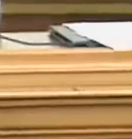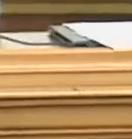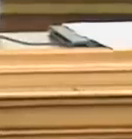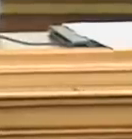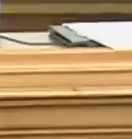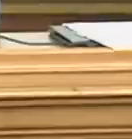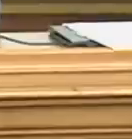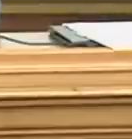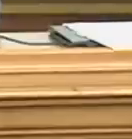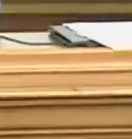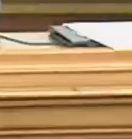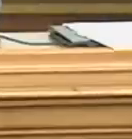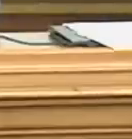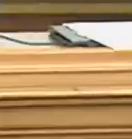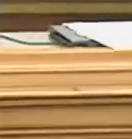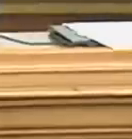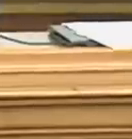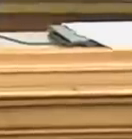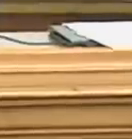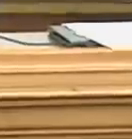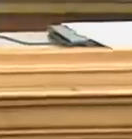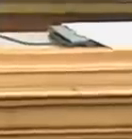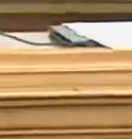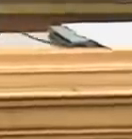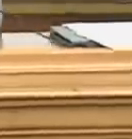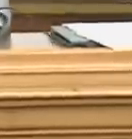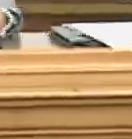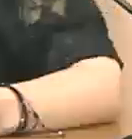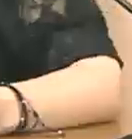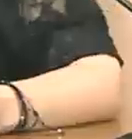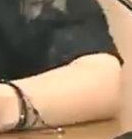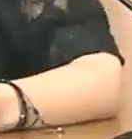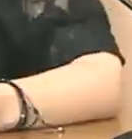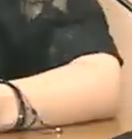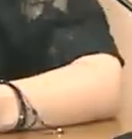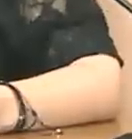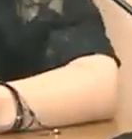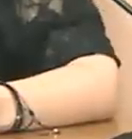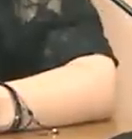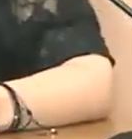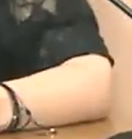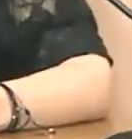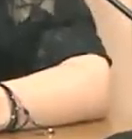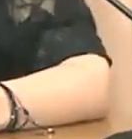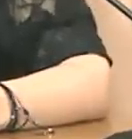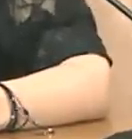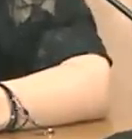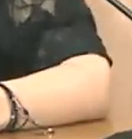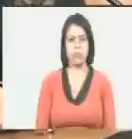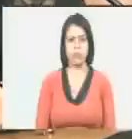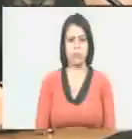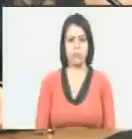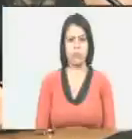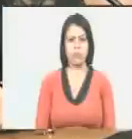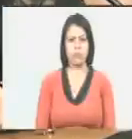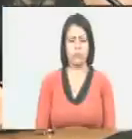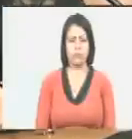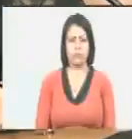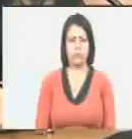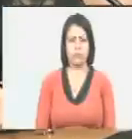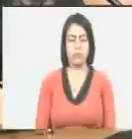20 de abril de 2023. Acta número 20. Previo anuncio de secretaría de la existencia del